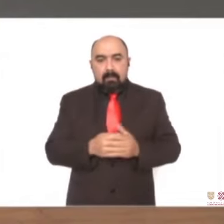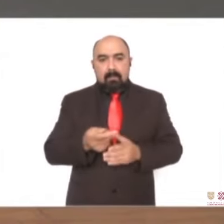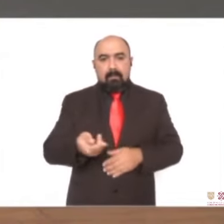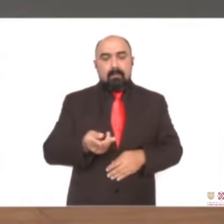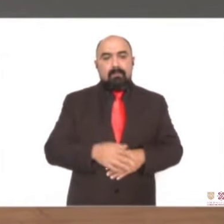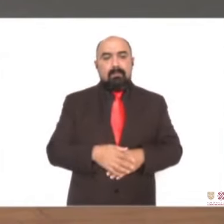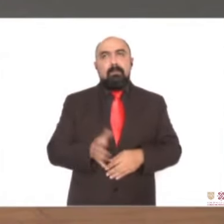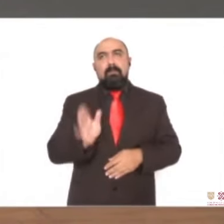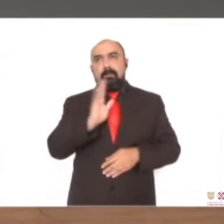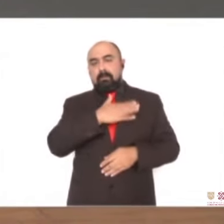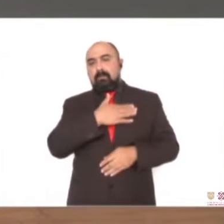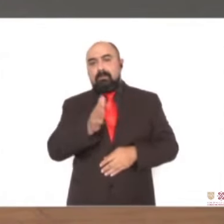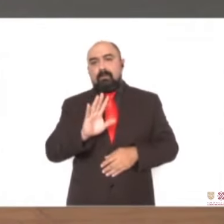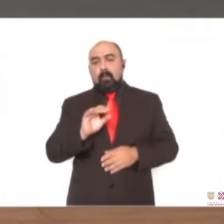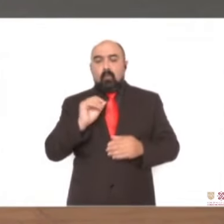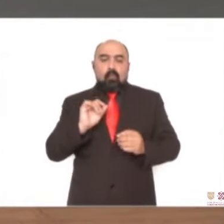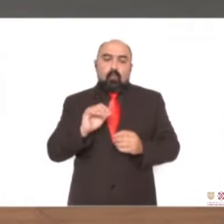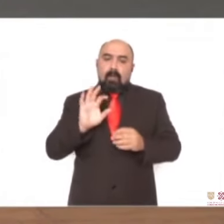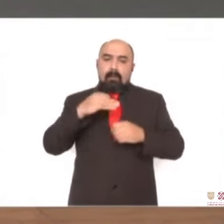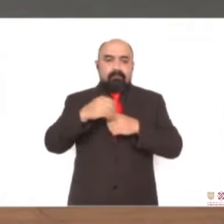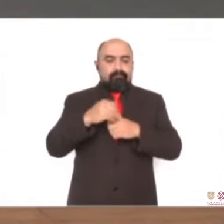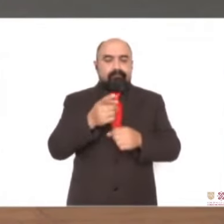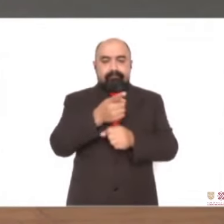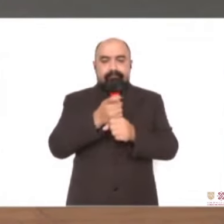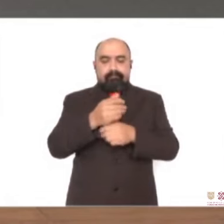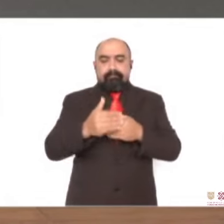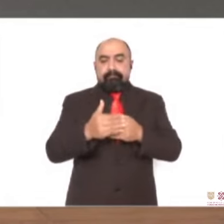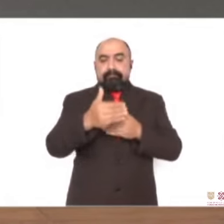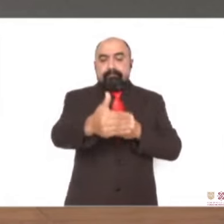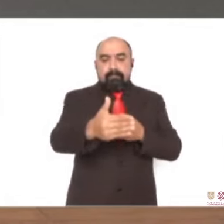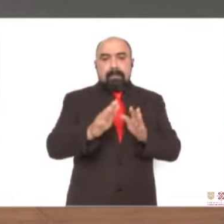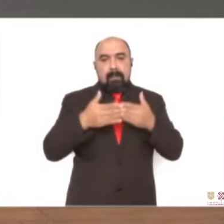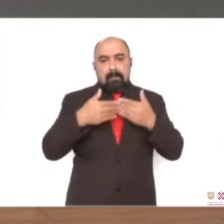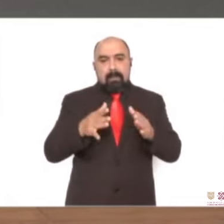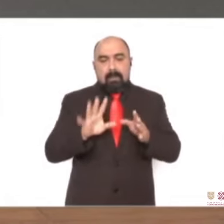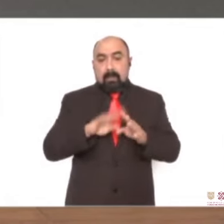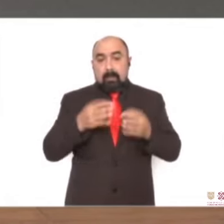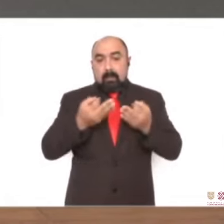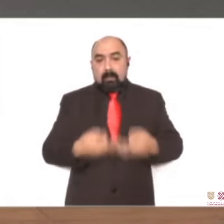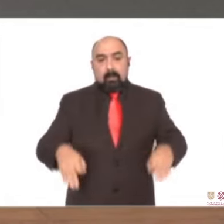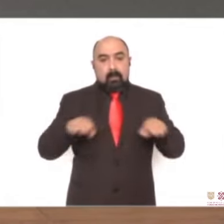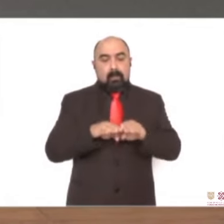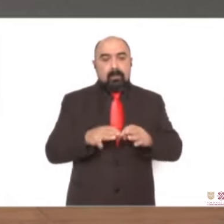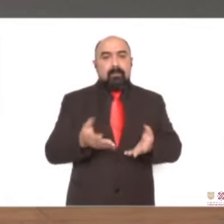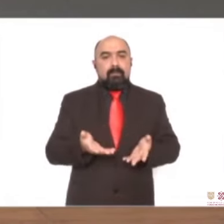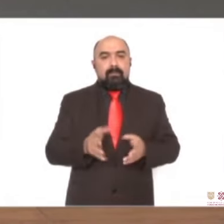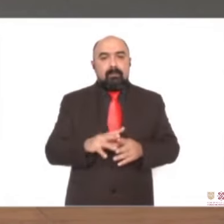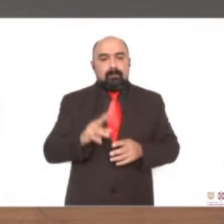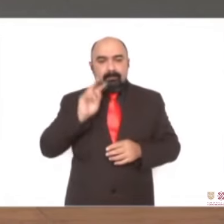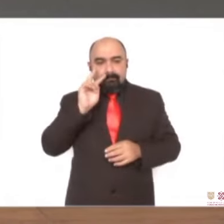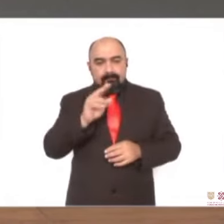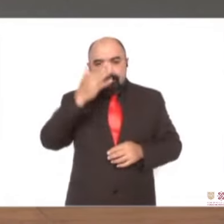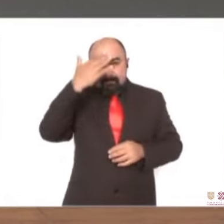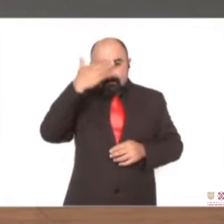lo pronto queremos abrir hasta Valderas. Este es un tramo importante por el efecto